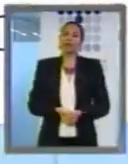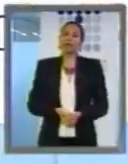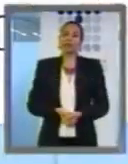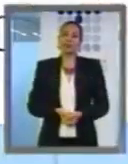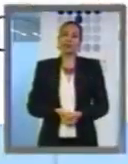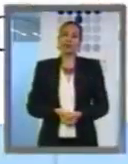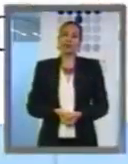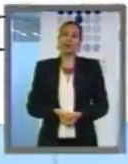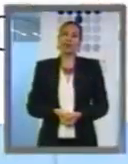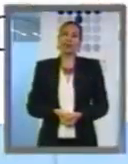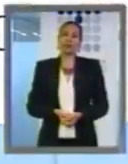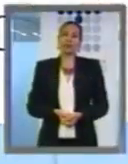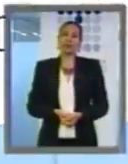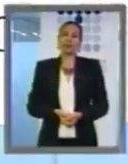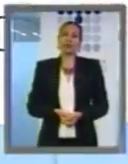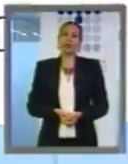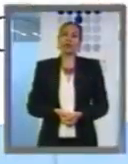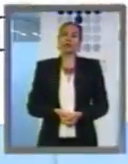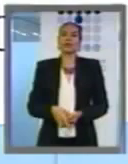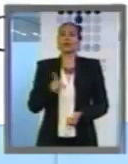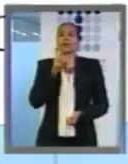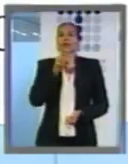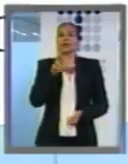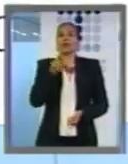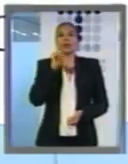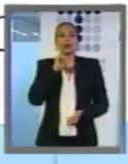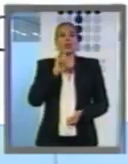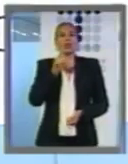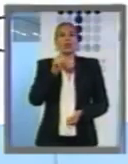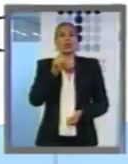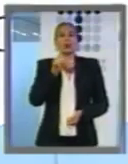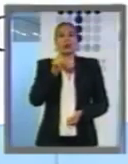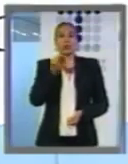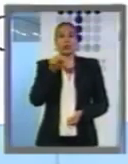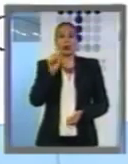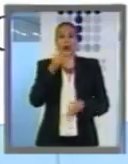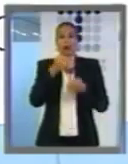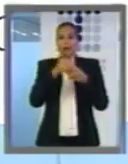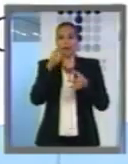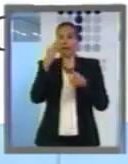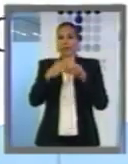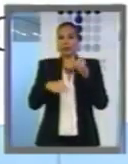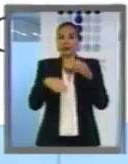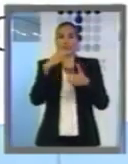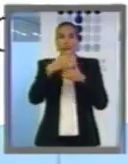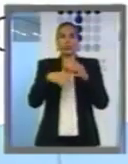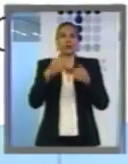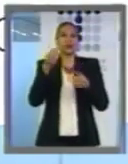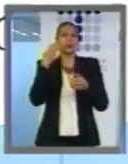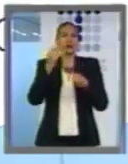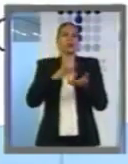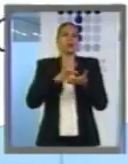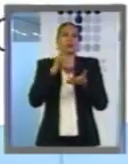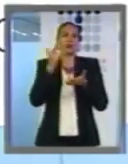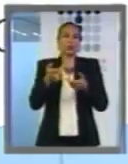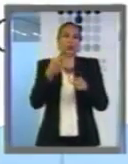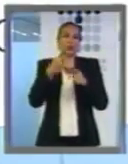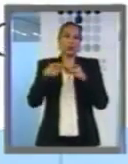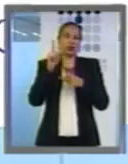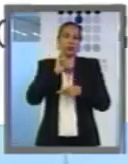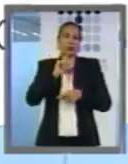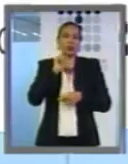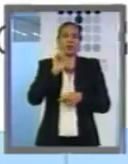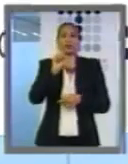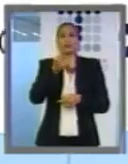Bueno, con eso, la doctora Luna ya no intervendrá en esta última ronda. Con esto damos por concluido este panel. Agradezco desde luego a los panelistas